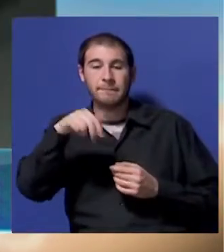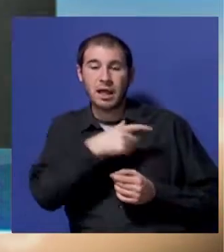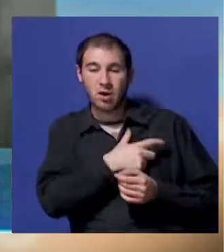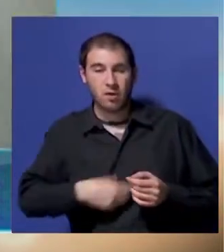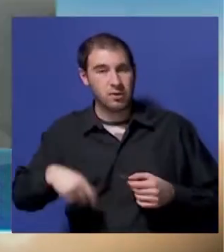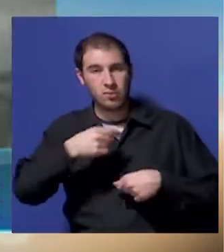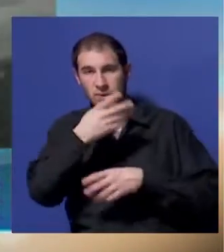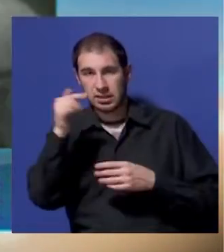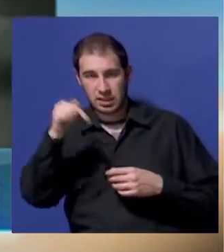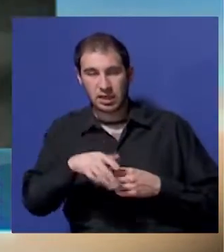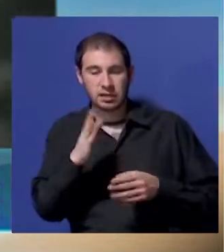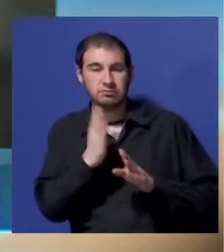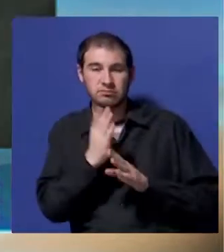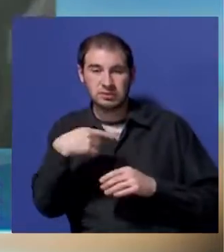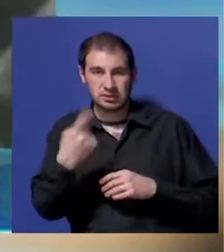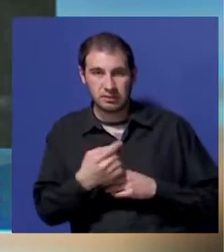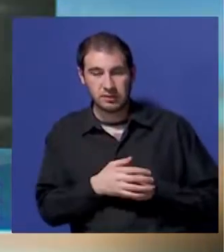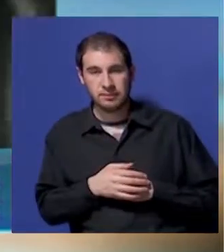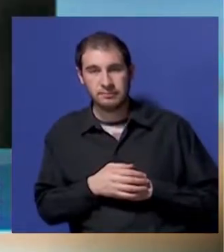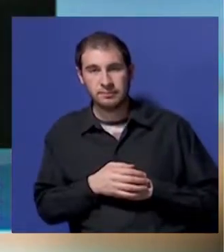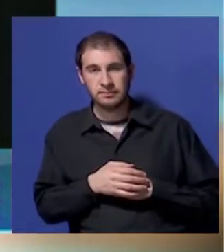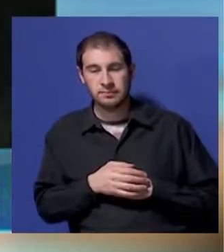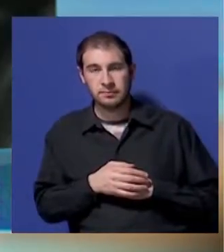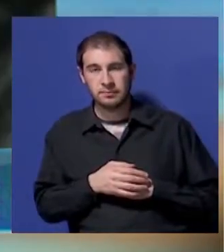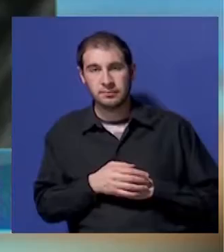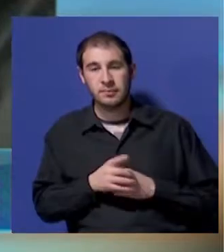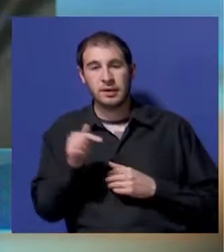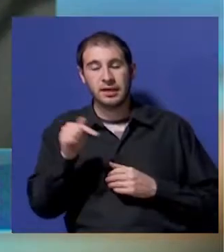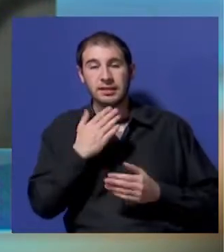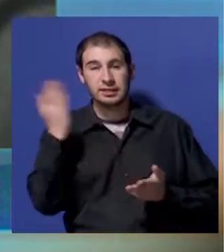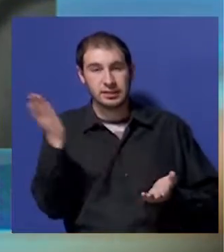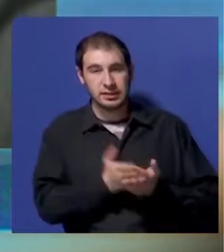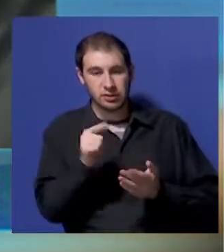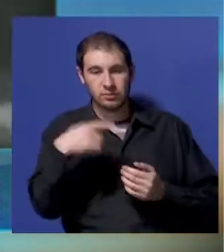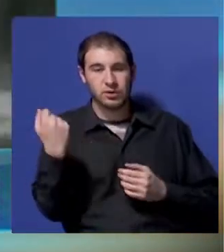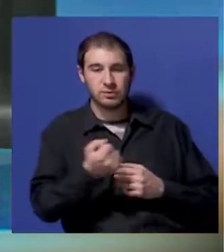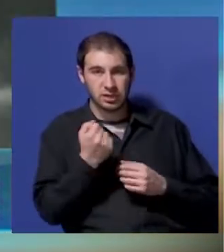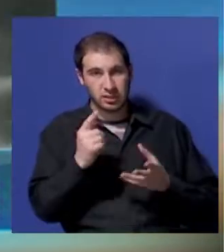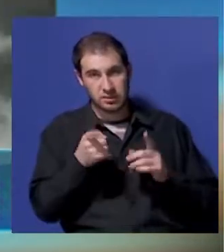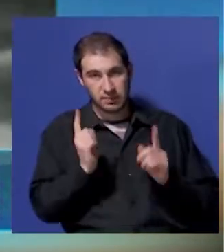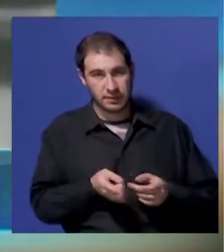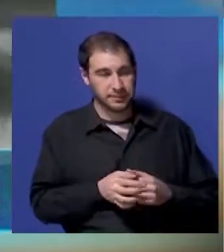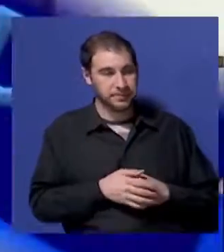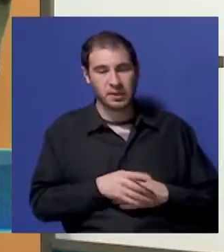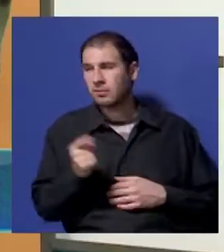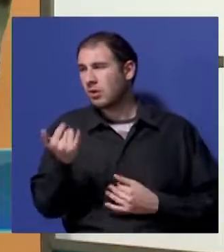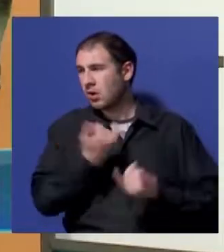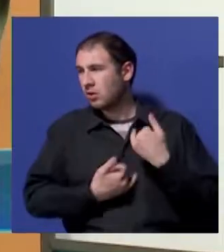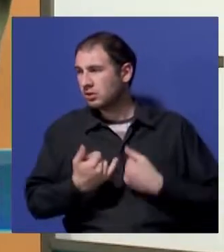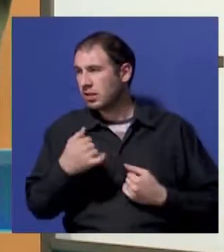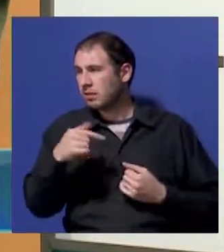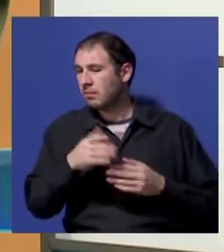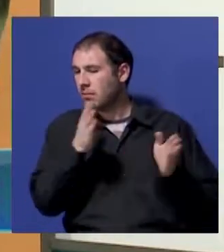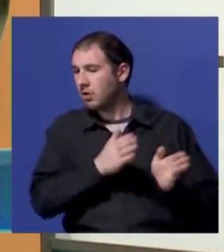institucionales que existan en el país de turno. Entonces, esta condena es tan importante por eso también. Contanos un poco, Rodrigo, cómo fue